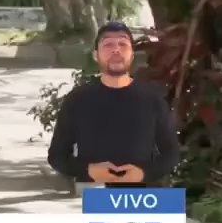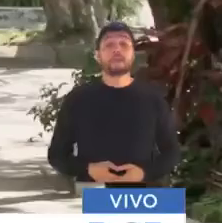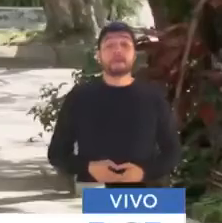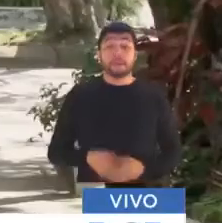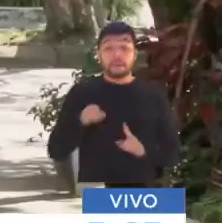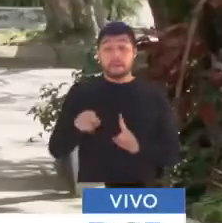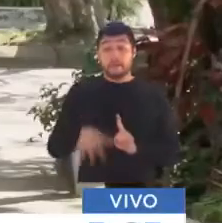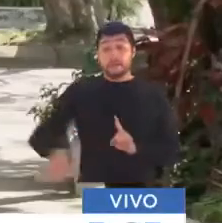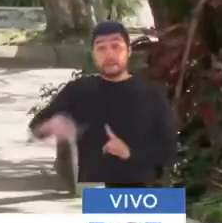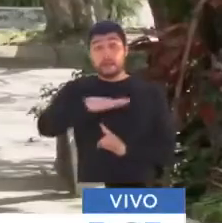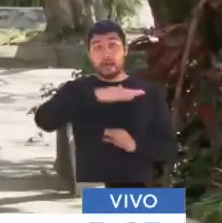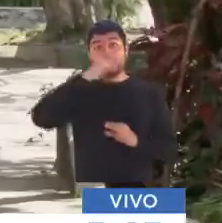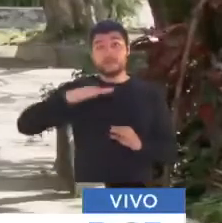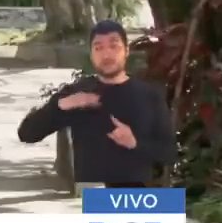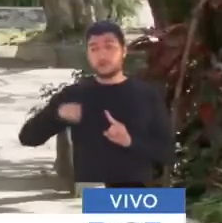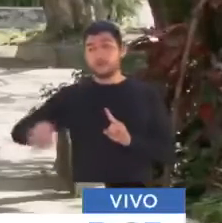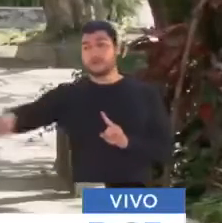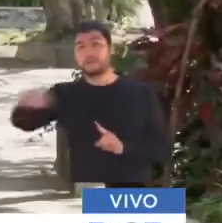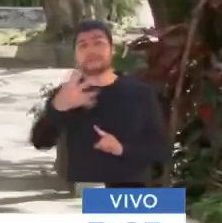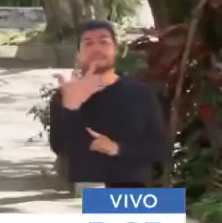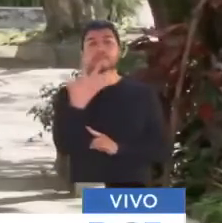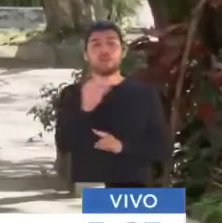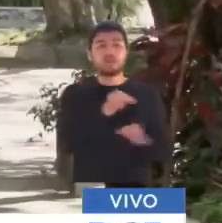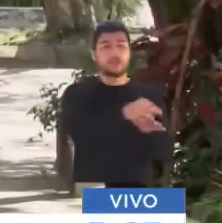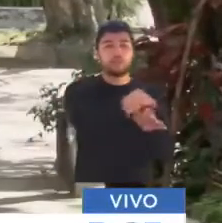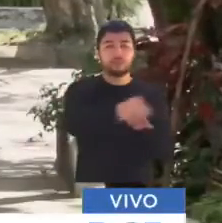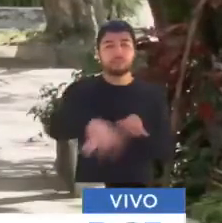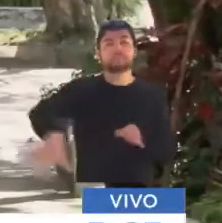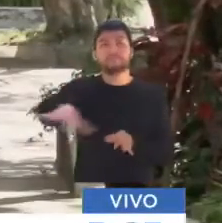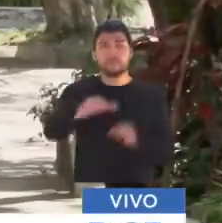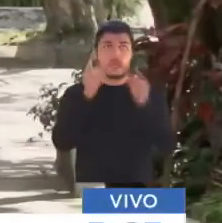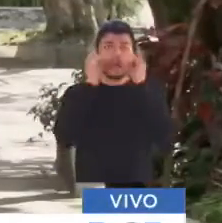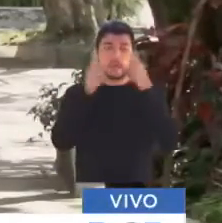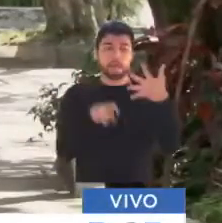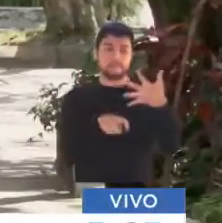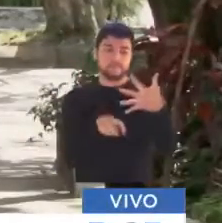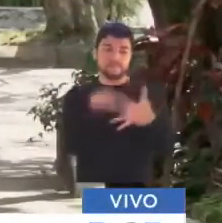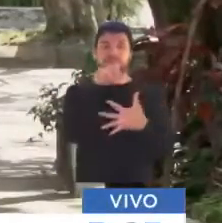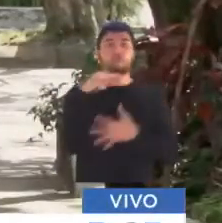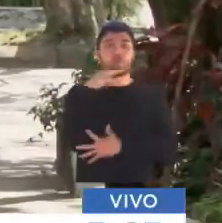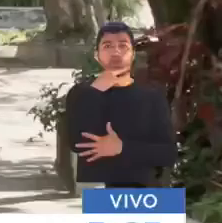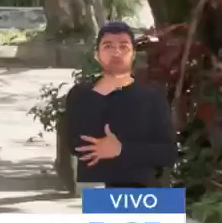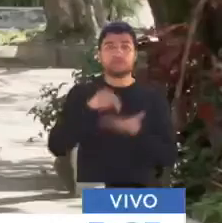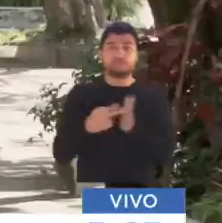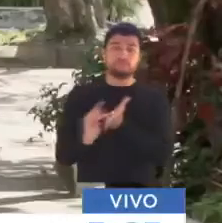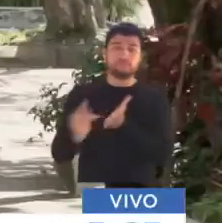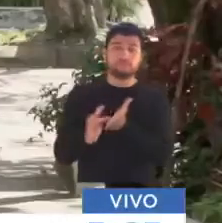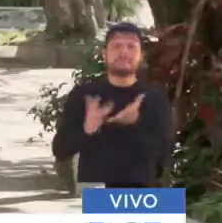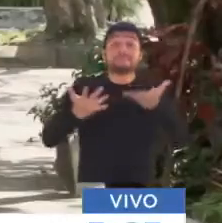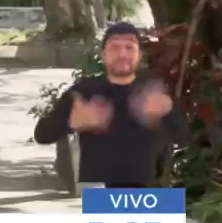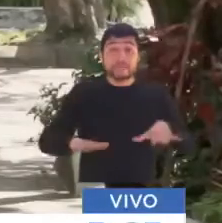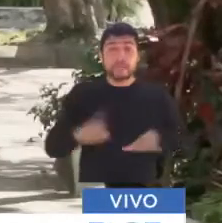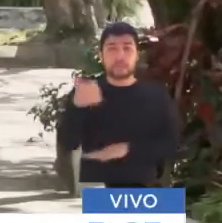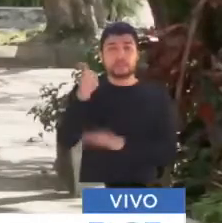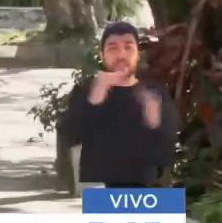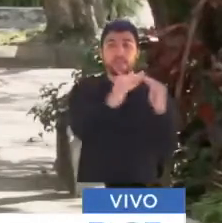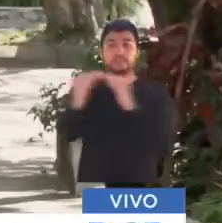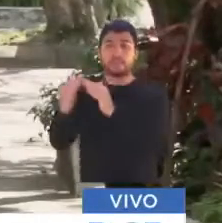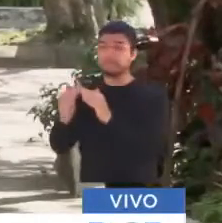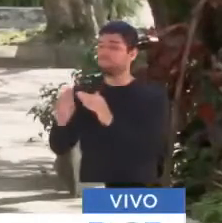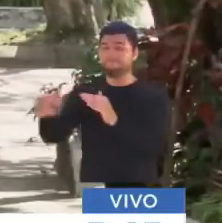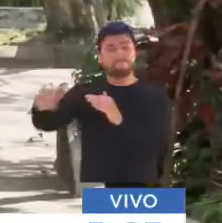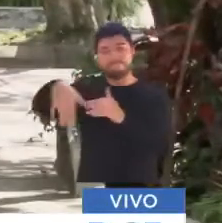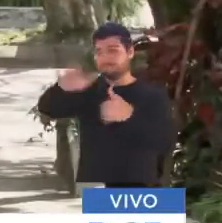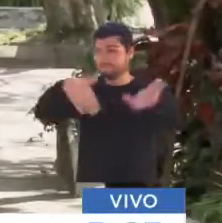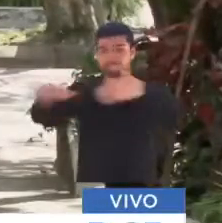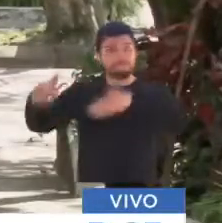también aquí en Antioquia, de 50 municipios en alerta roja y 10 viviendas han tenido que ser evacuadas en las últimas horas.